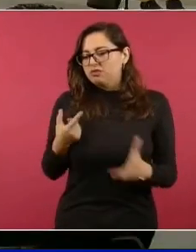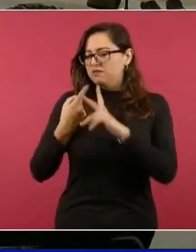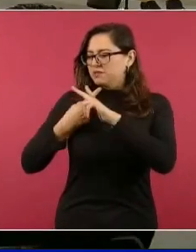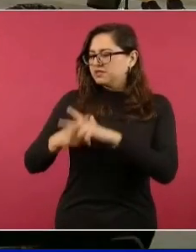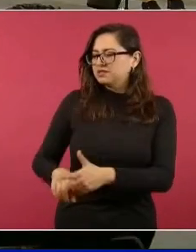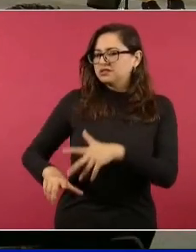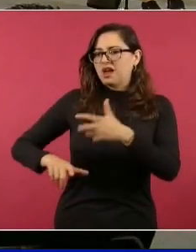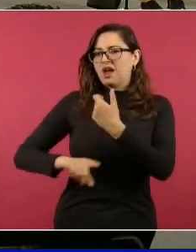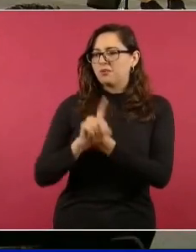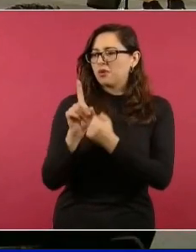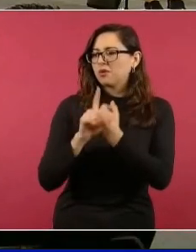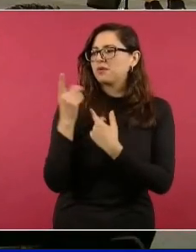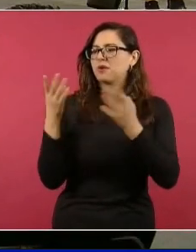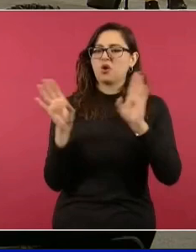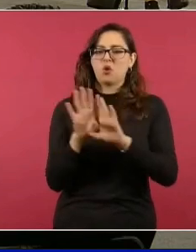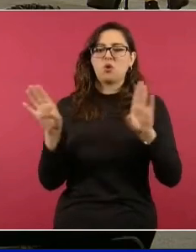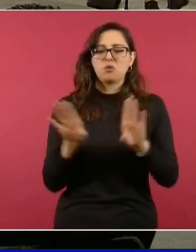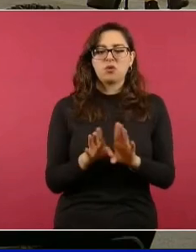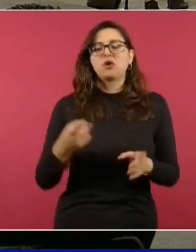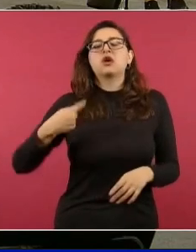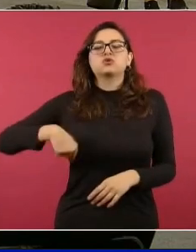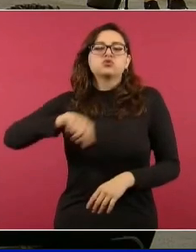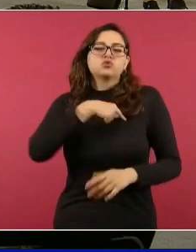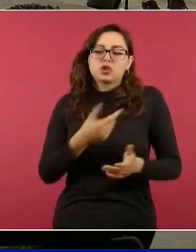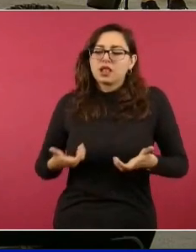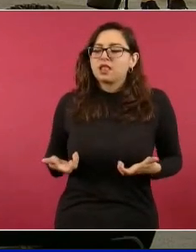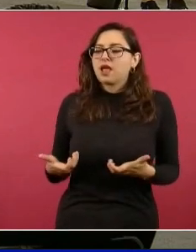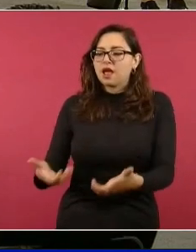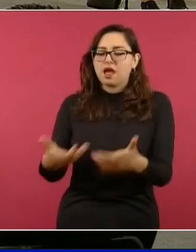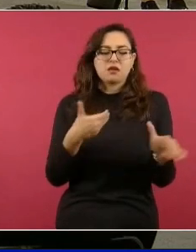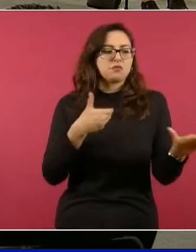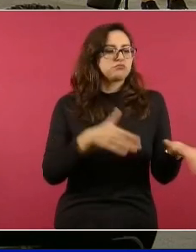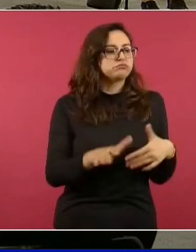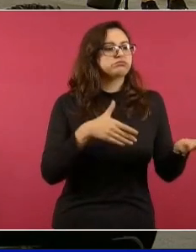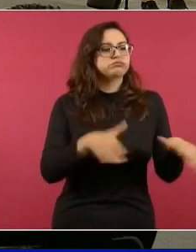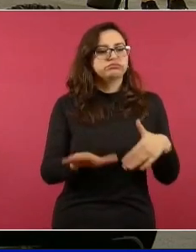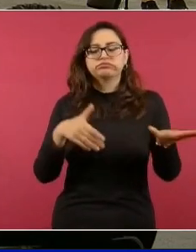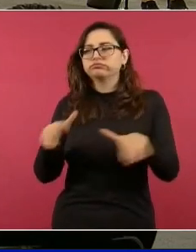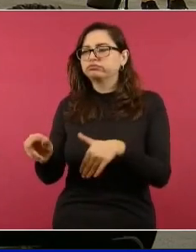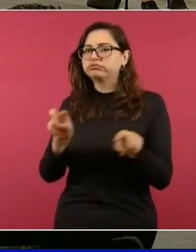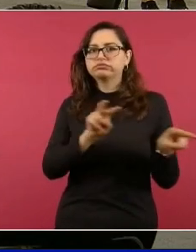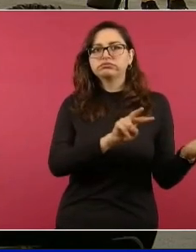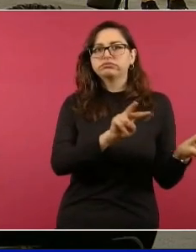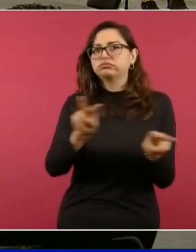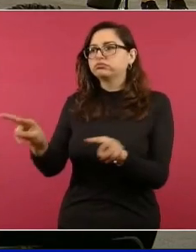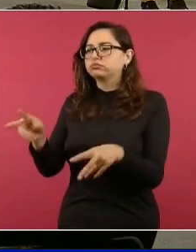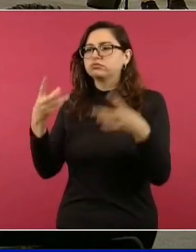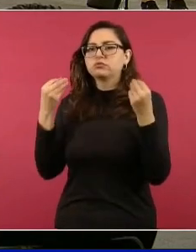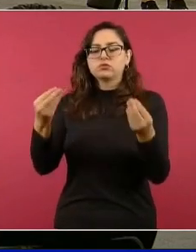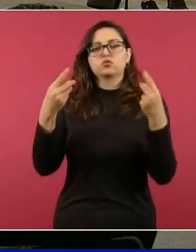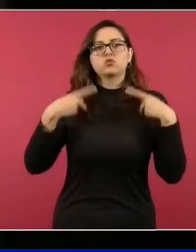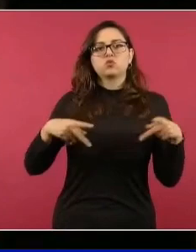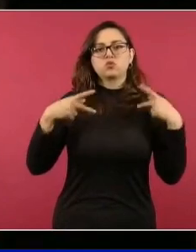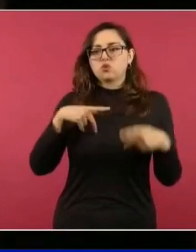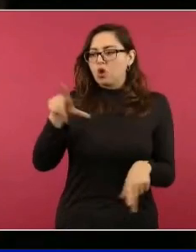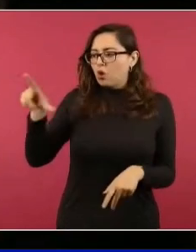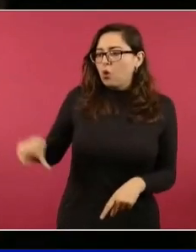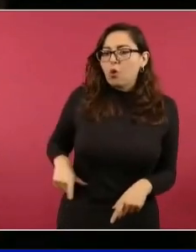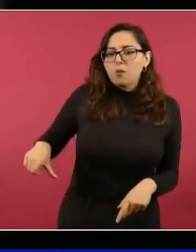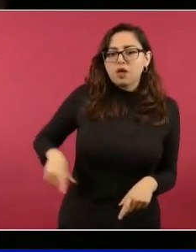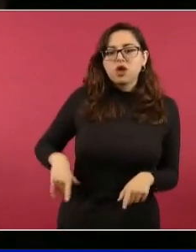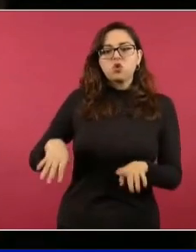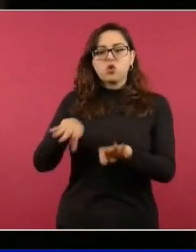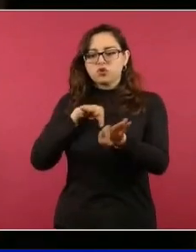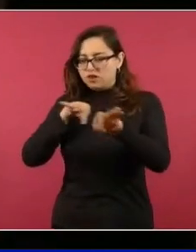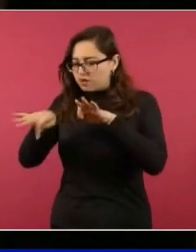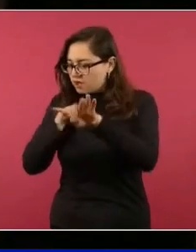hay enorme cantidad de personas servidoras públicas entregadas en cuerpo y alma a su trabajo, que han perdido todo,